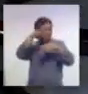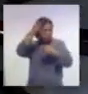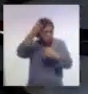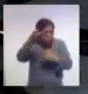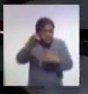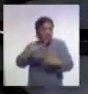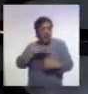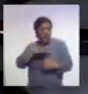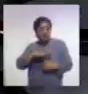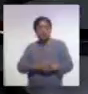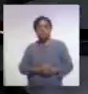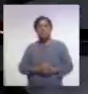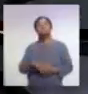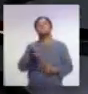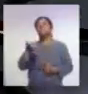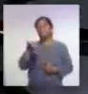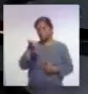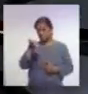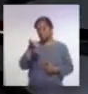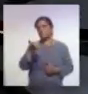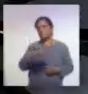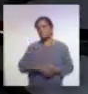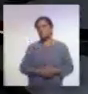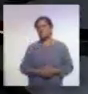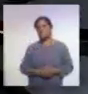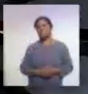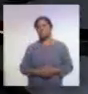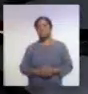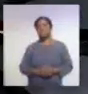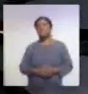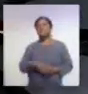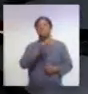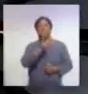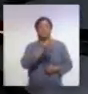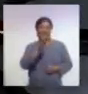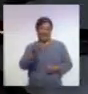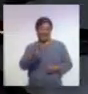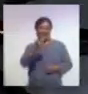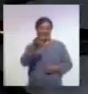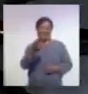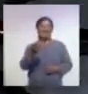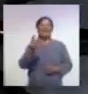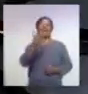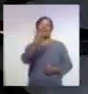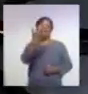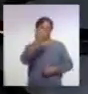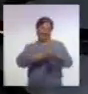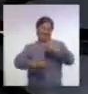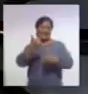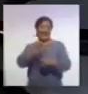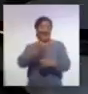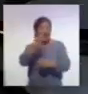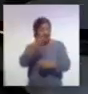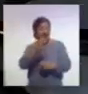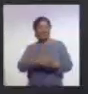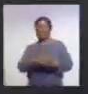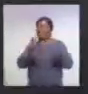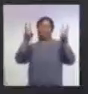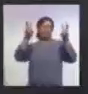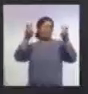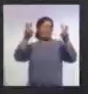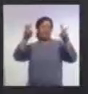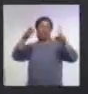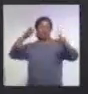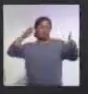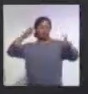esto? Sí, mira, justamente ahorita, pues, la fecha de los 500 años es el tema en el cual vamos a llevar